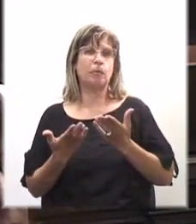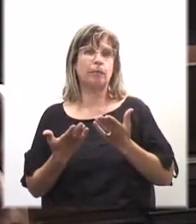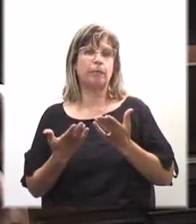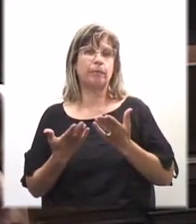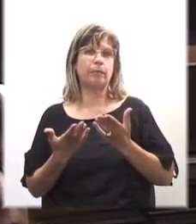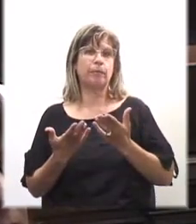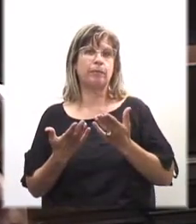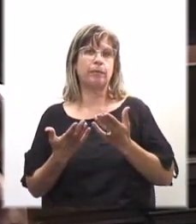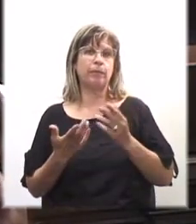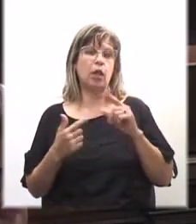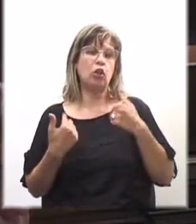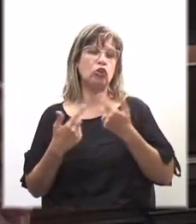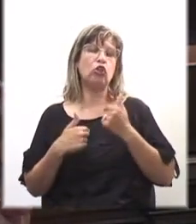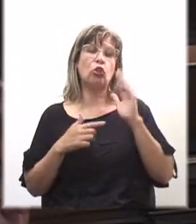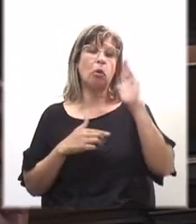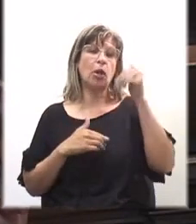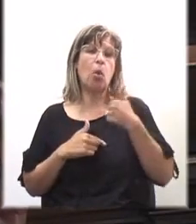somos una república.